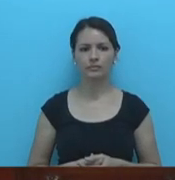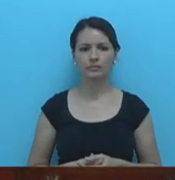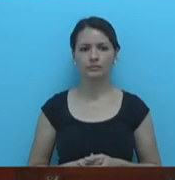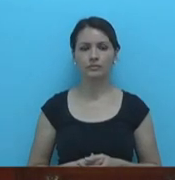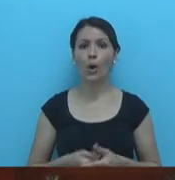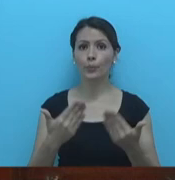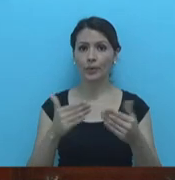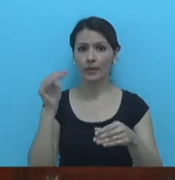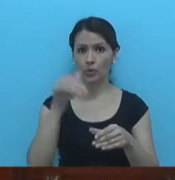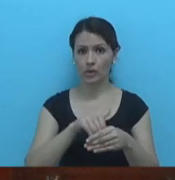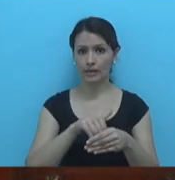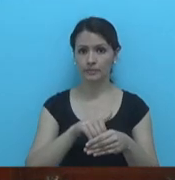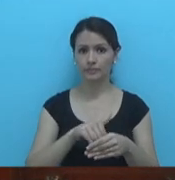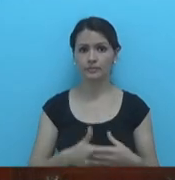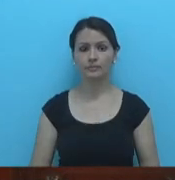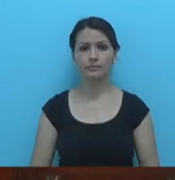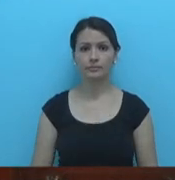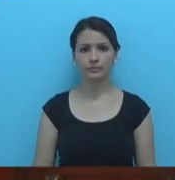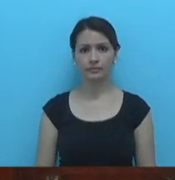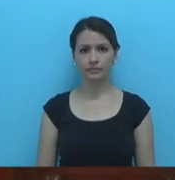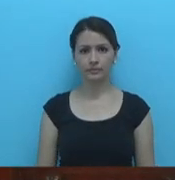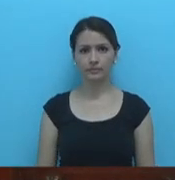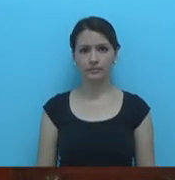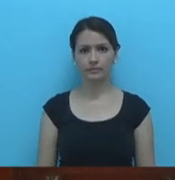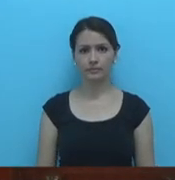está en consideración el proyecto de ley en general.